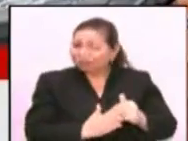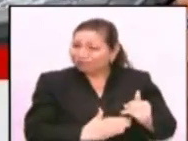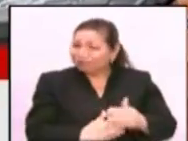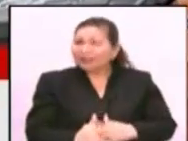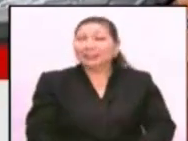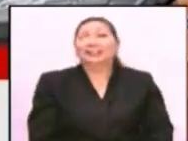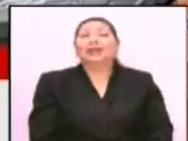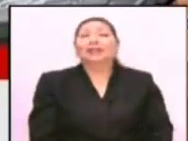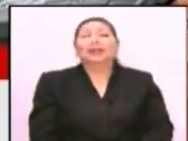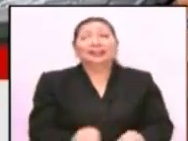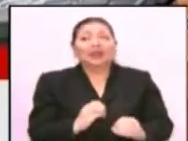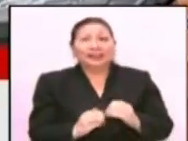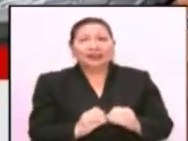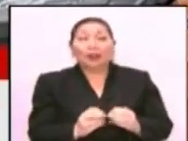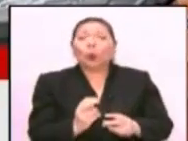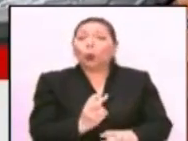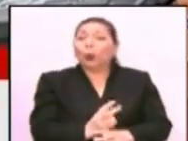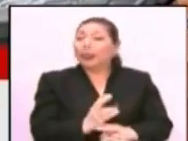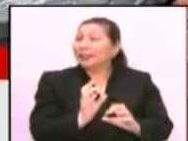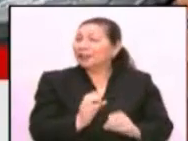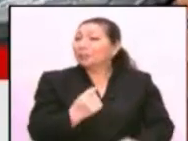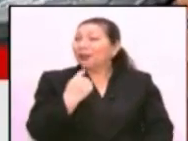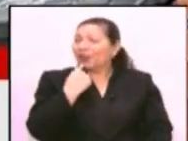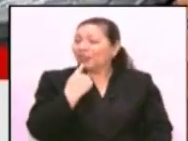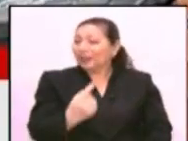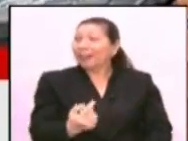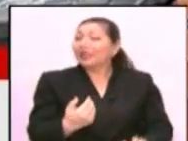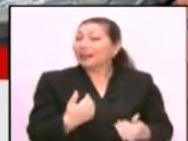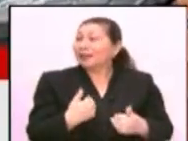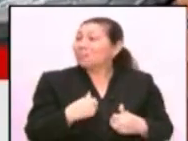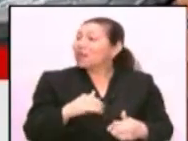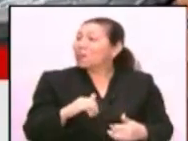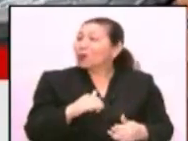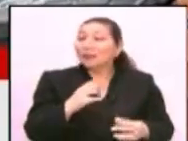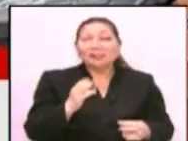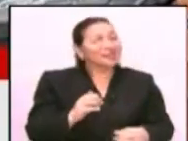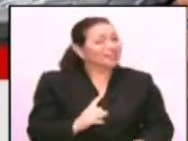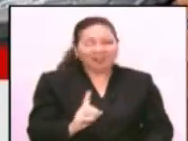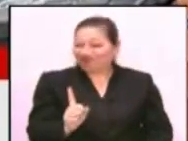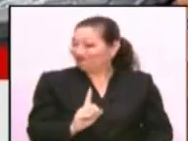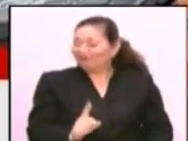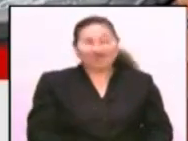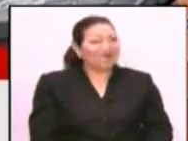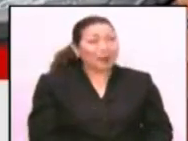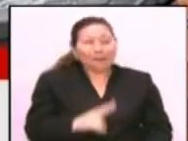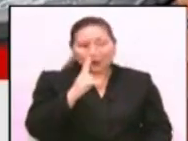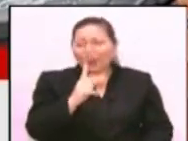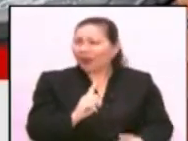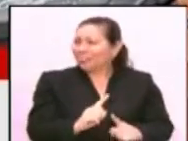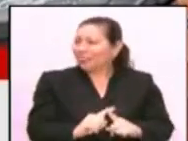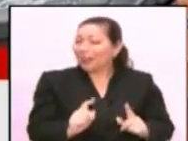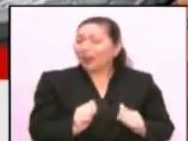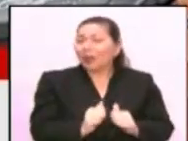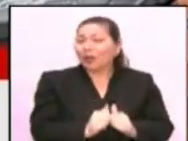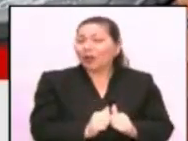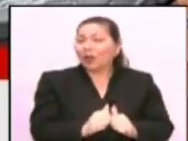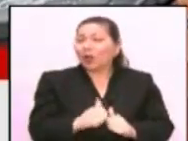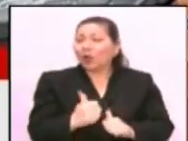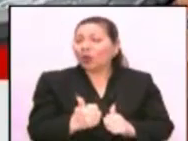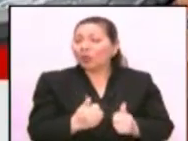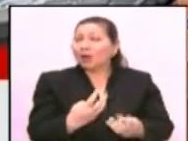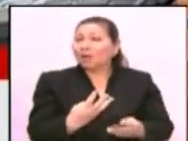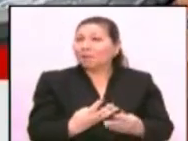infraestructura, en tratamiento, en seguridad, y siempre decimos, tenemos lo mismo. Yo siempre digo que no es así. El Perú tiene una diferencia con respecto a los otros